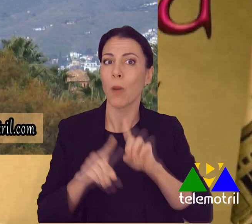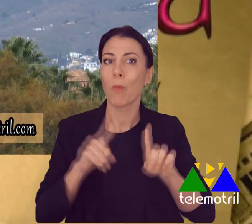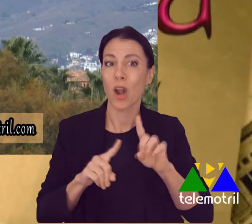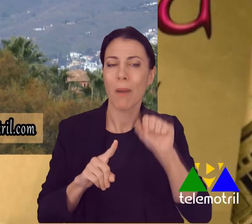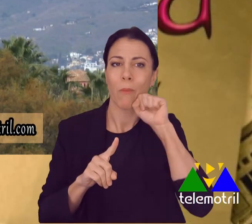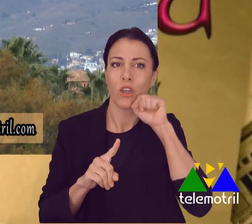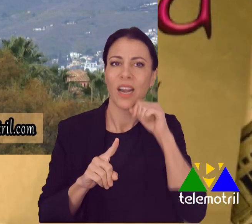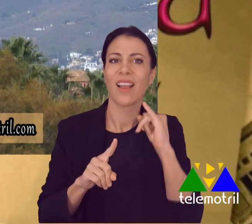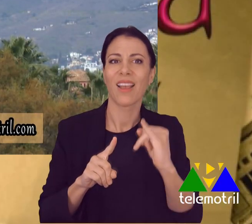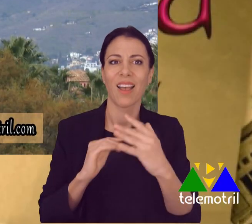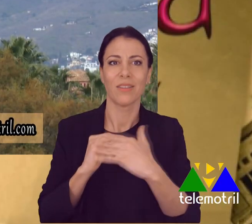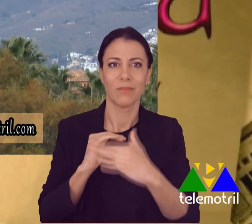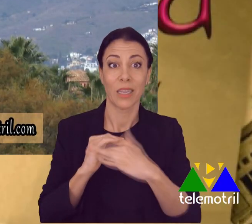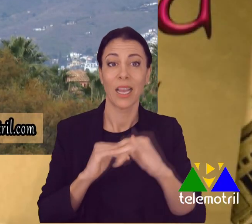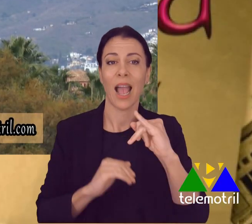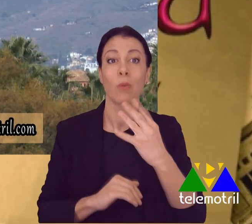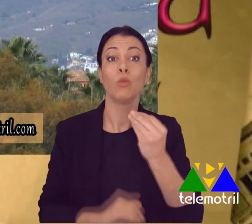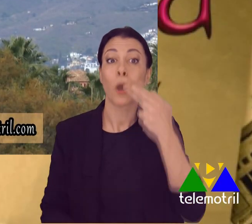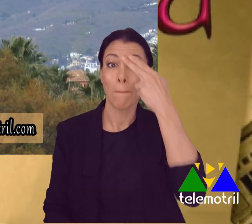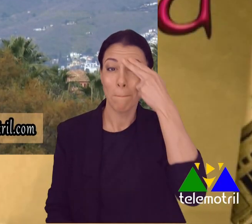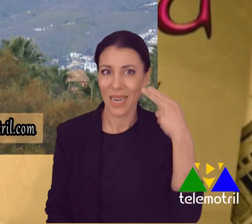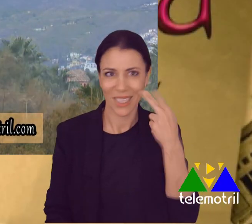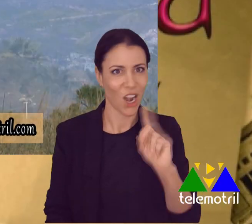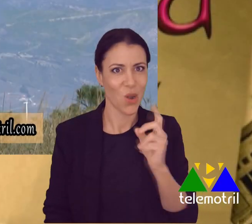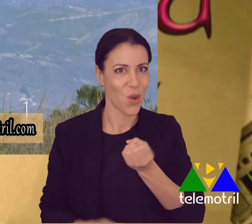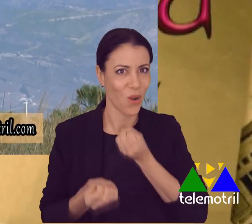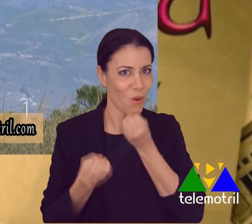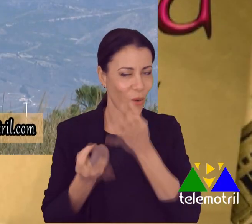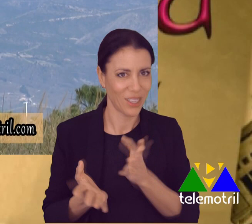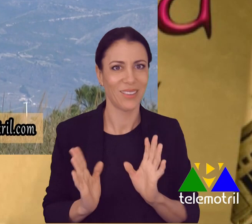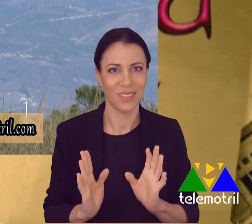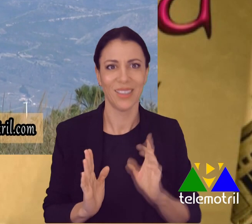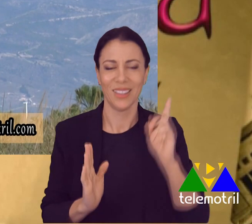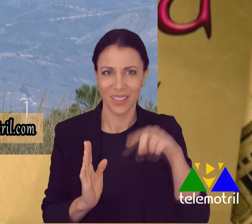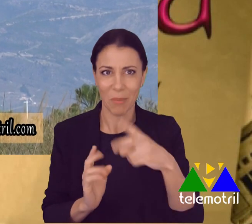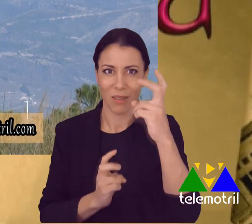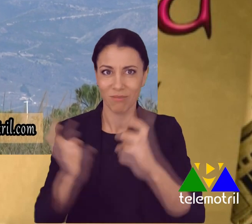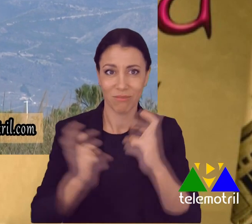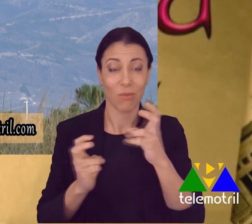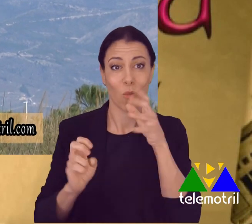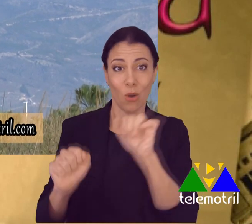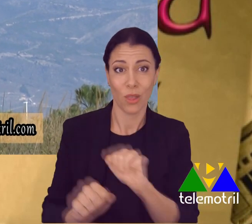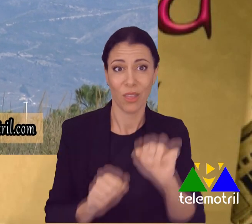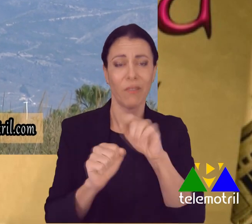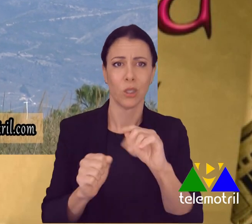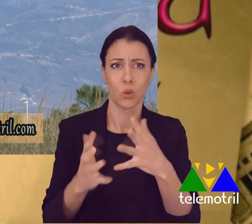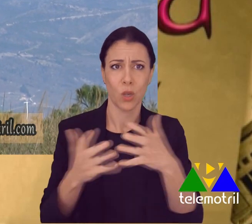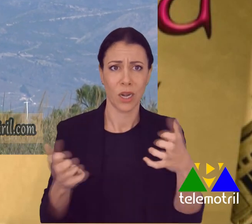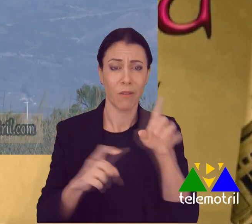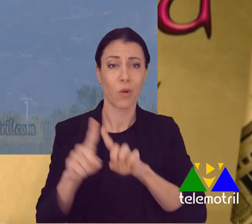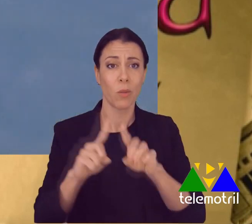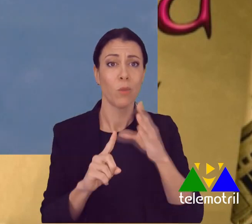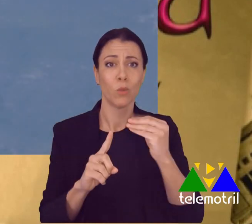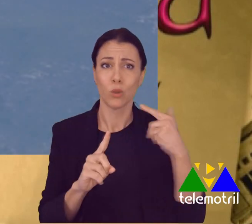playa, que era el problema pirático, ¿no? Es el problema de los berberiscos y de los corsarios y tal, que era un grave problema y que durante